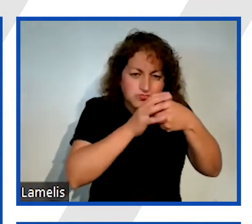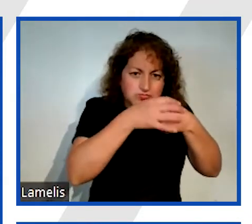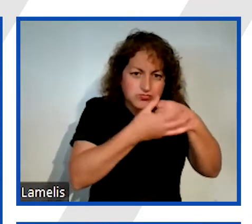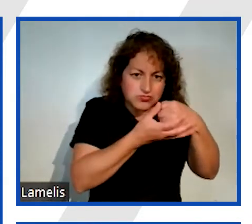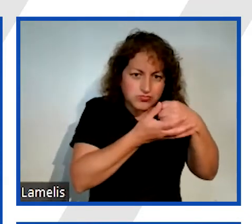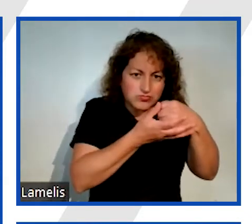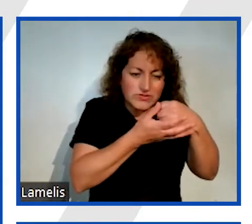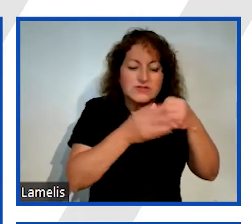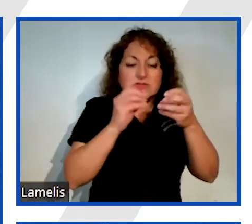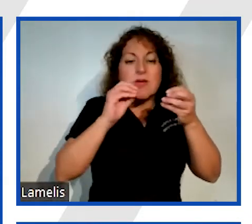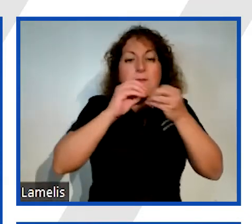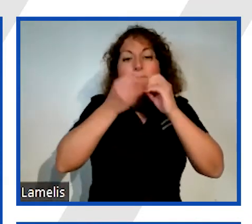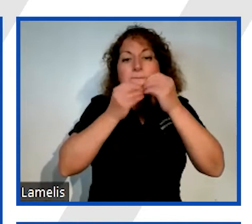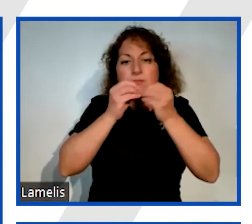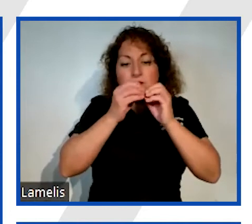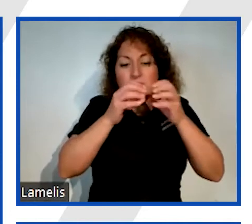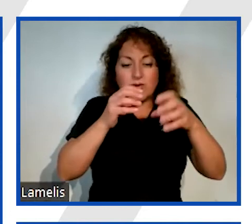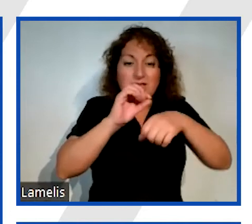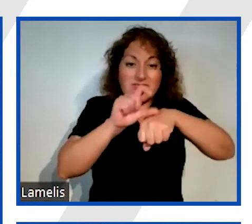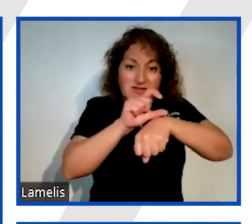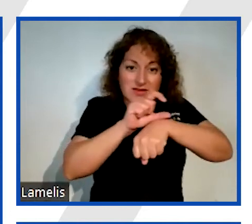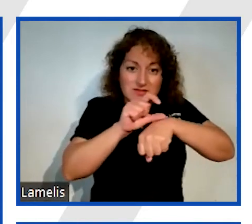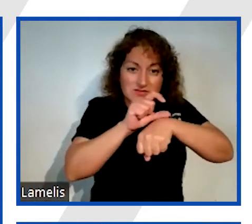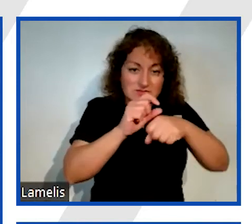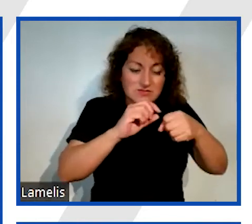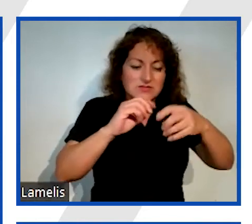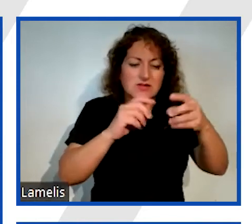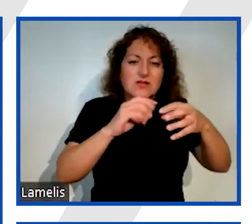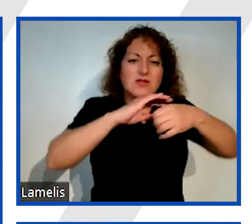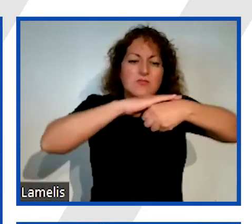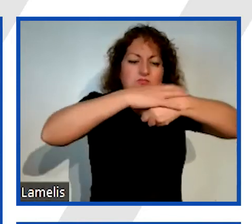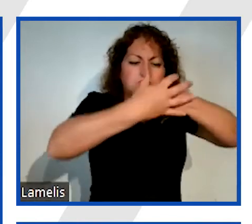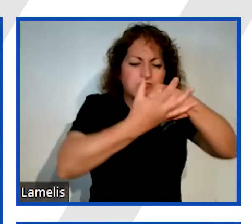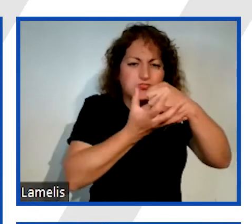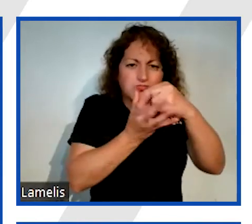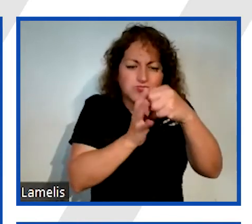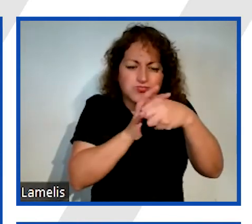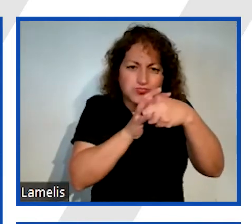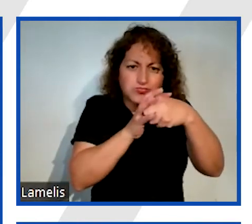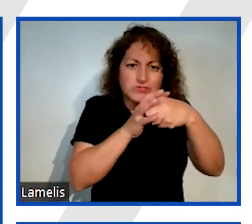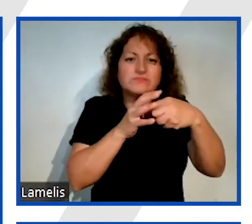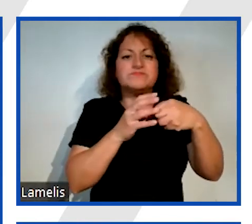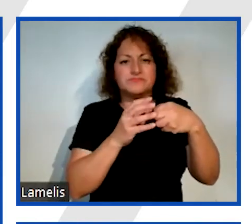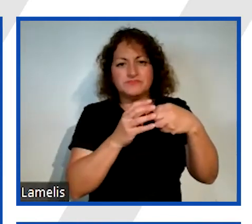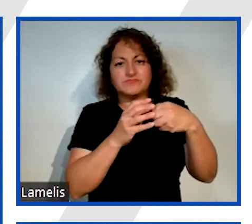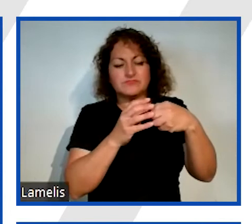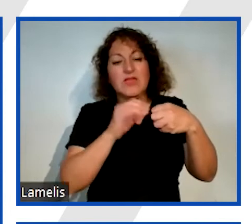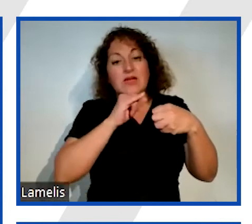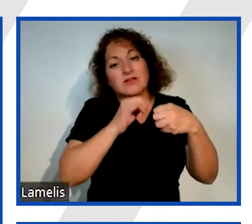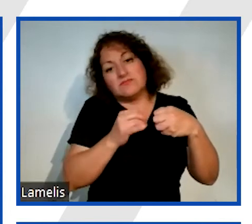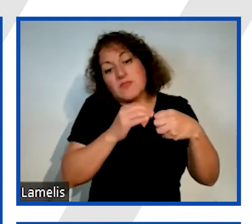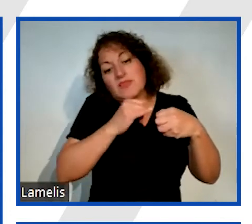grasa fueron que lograron hacer una cosa un contenedor que esto eventualmente va a ser las células verdad